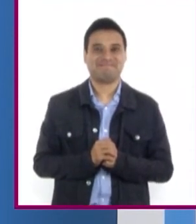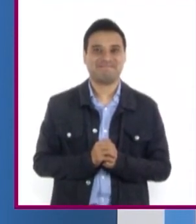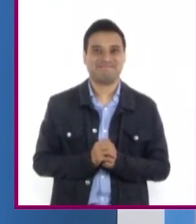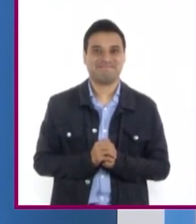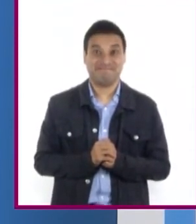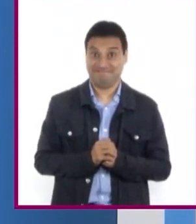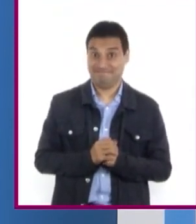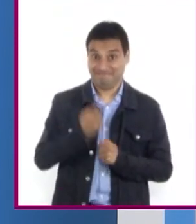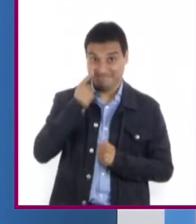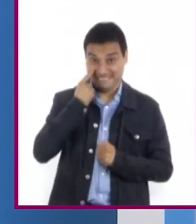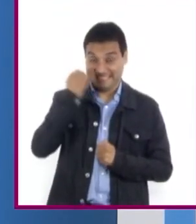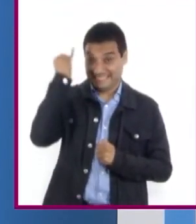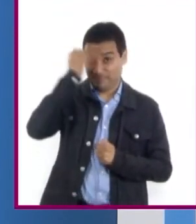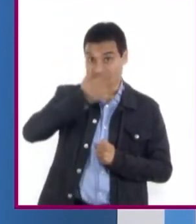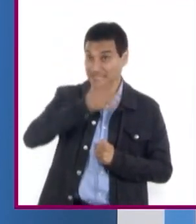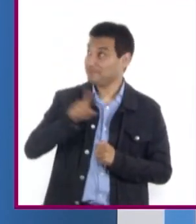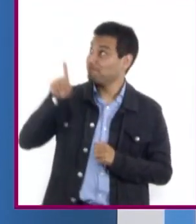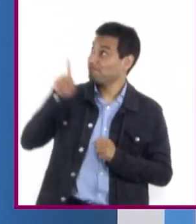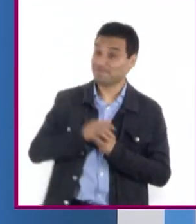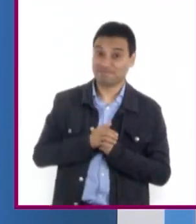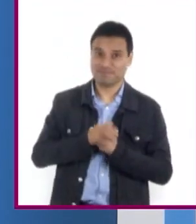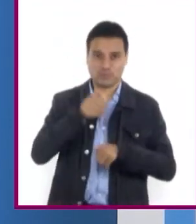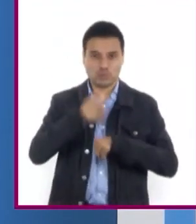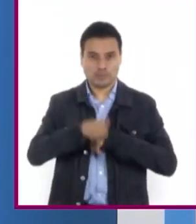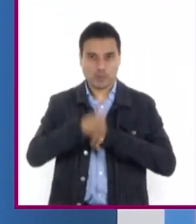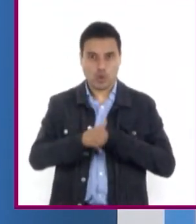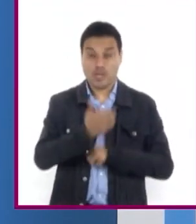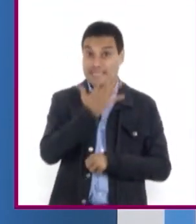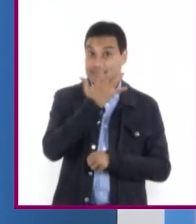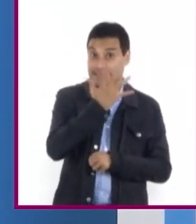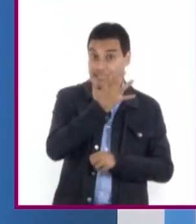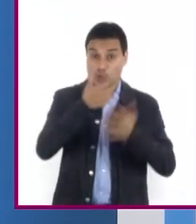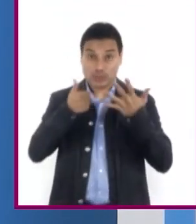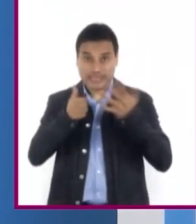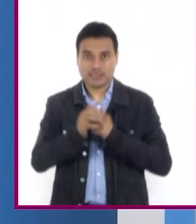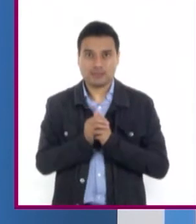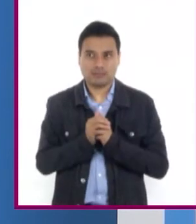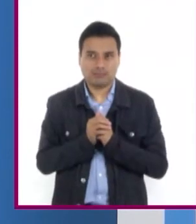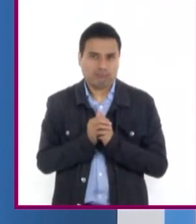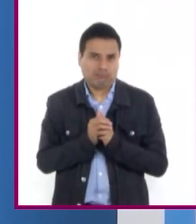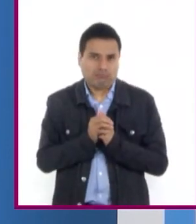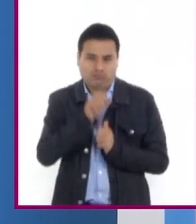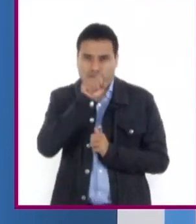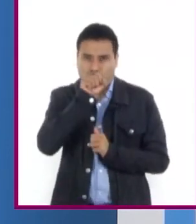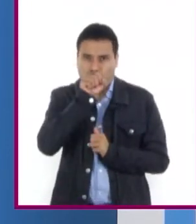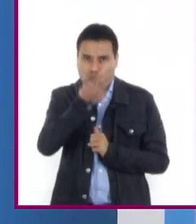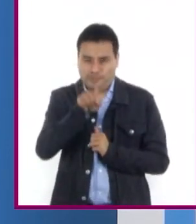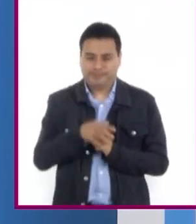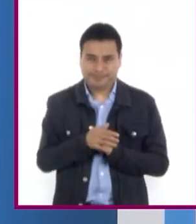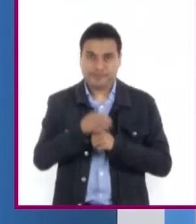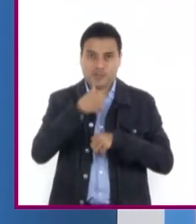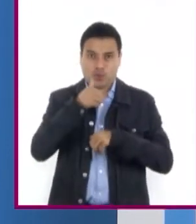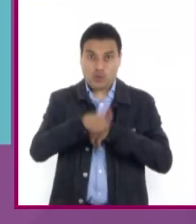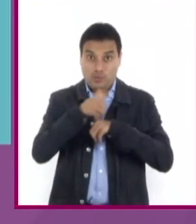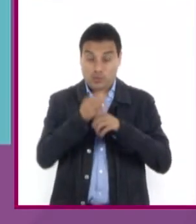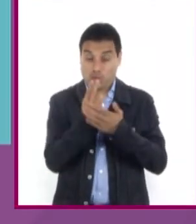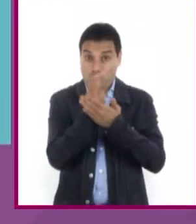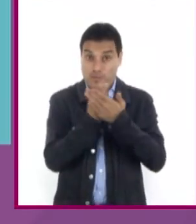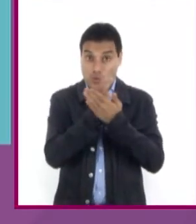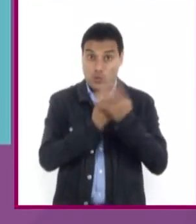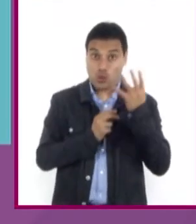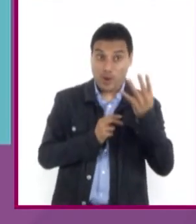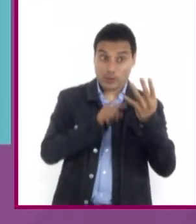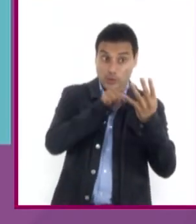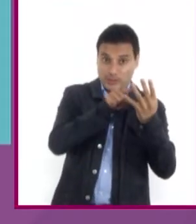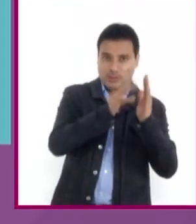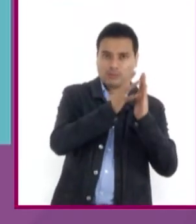En esta imagen, las figuras 5 y 6 son reproducciones a escala de la figura 4.